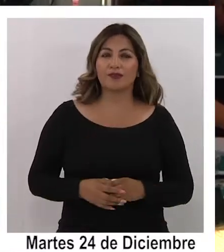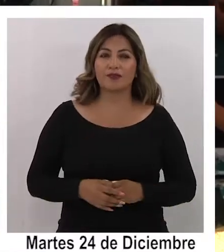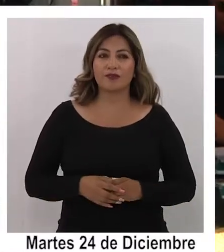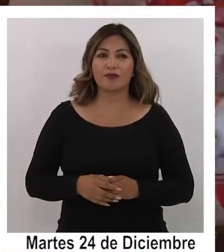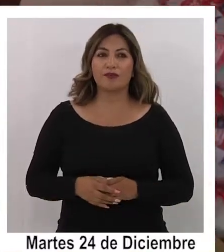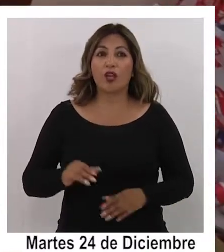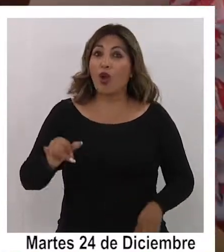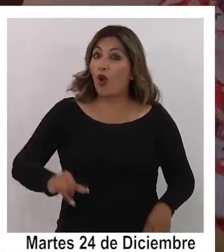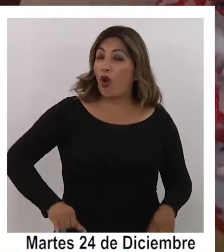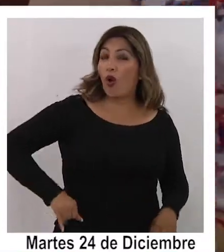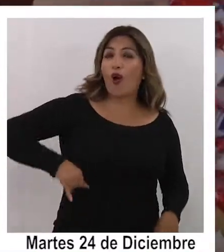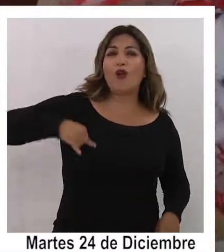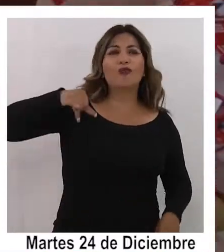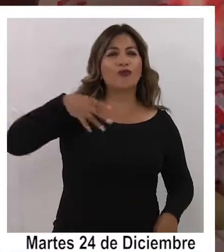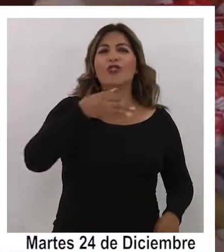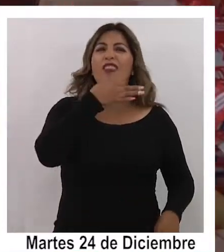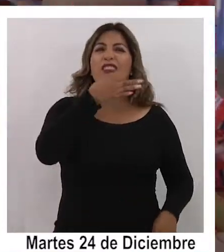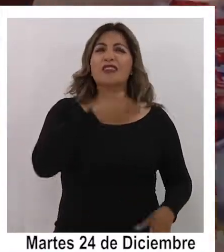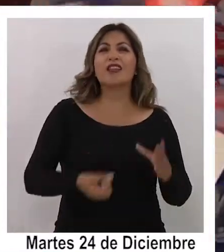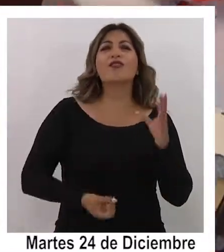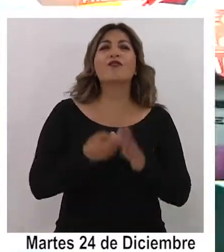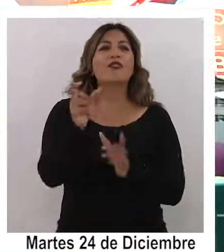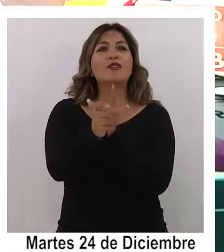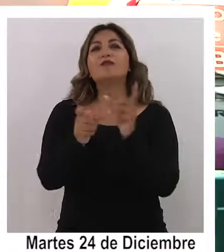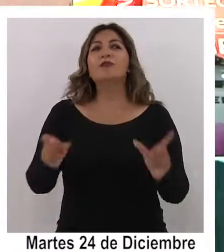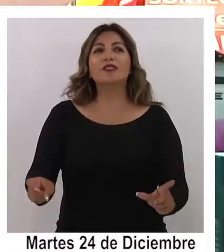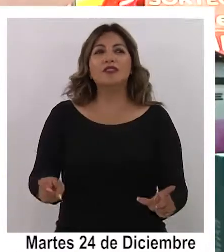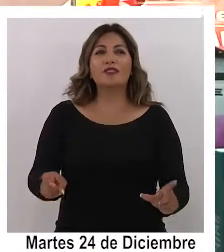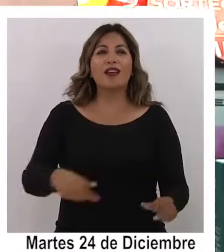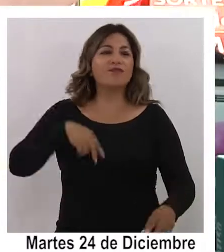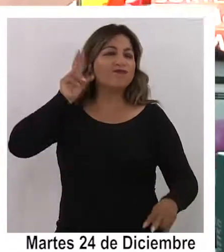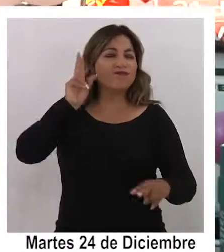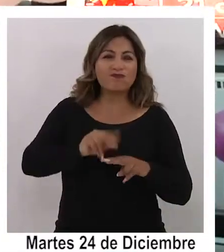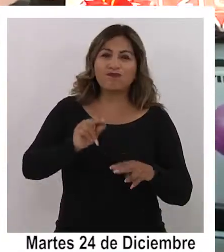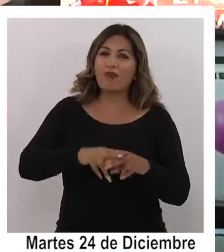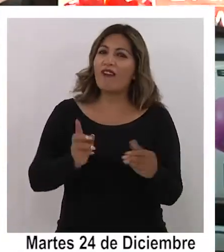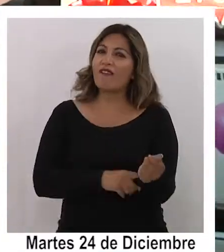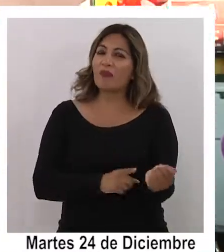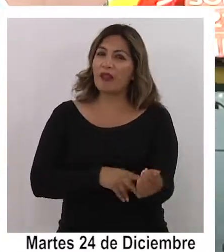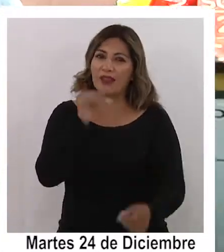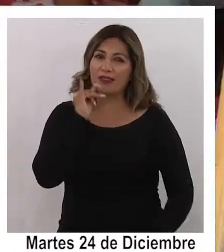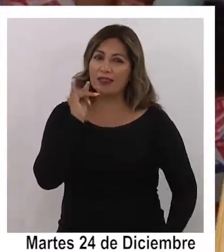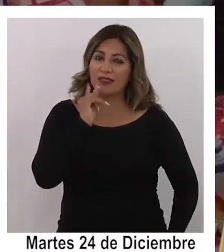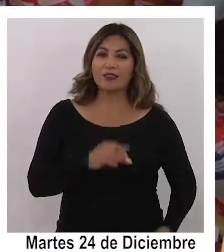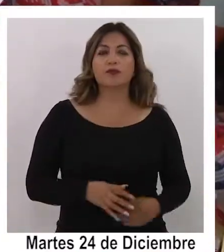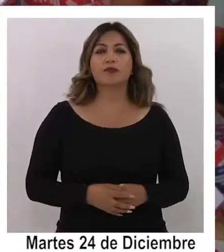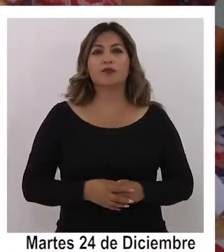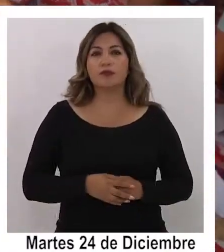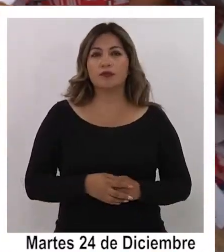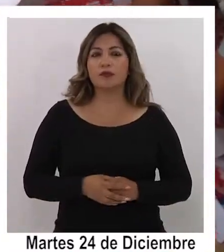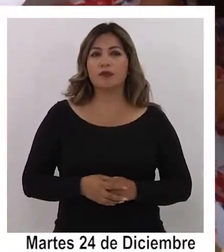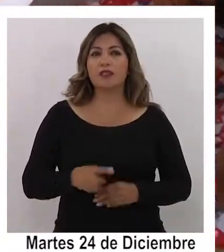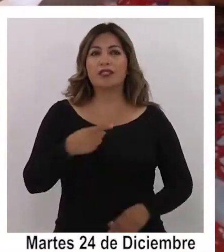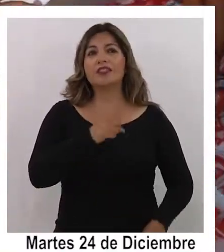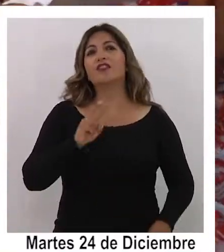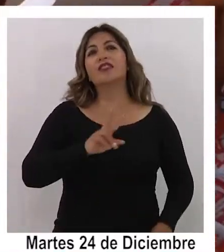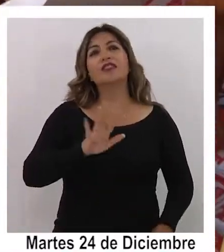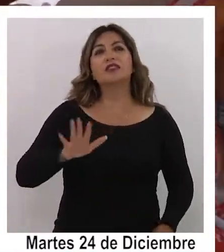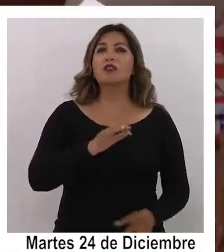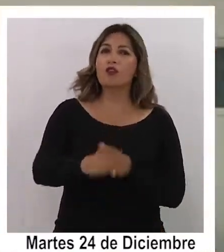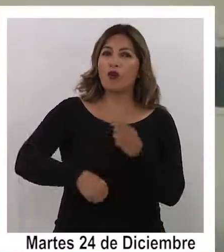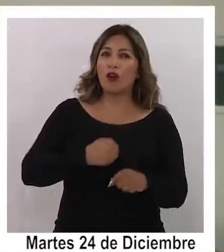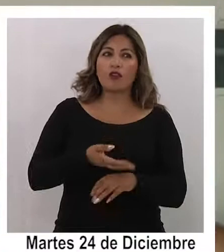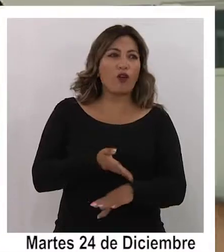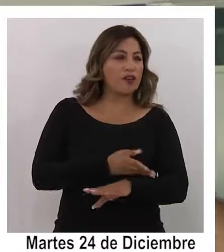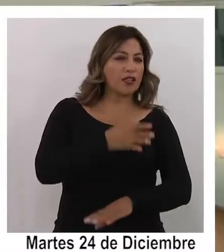equiqueña en este caso. Orgullo que bien expresan las nuevas generaciones de esta antigua familia equiqueña. Bueno,